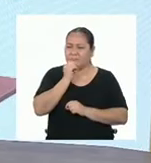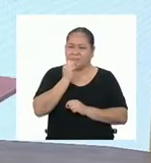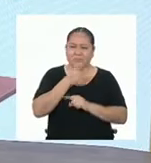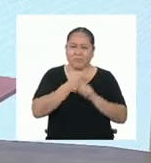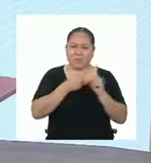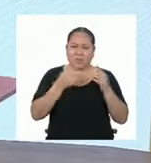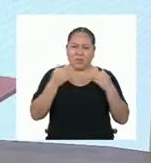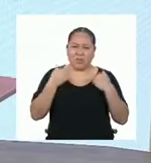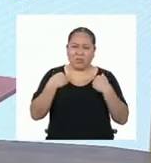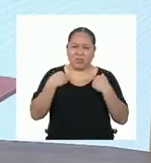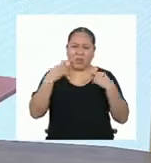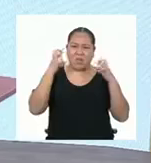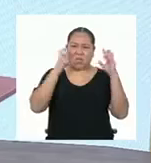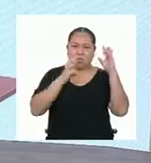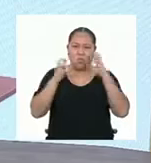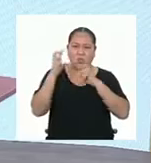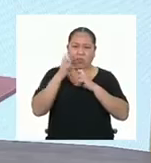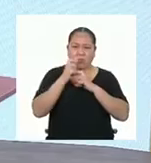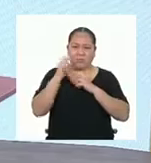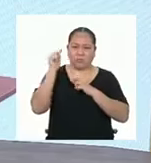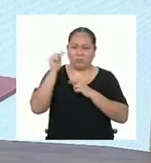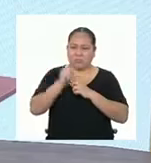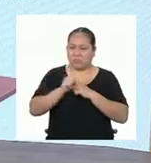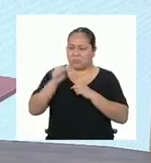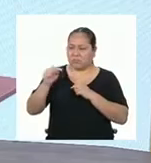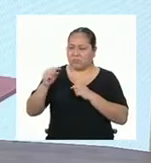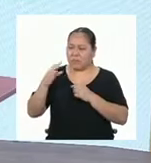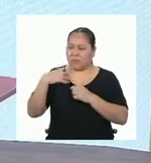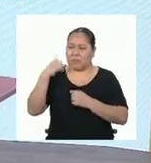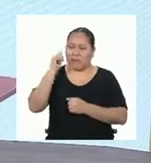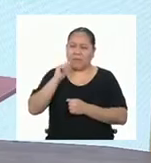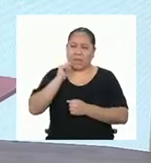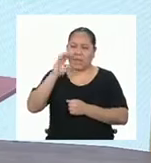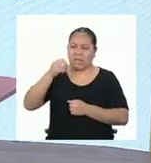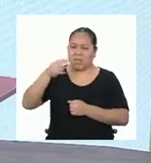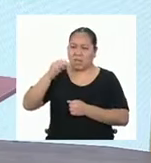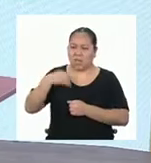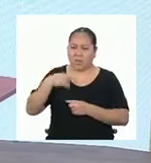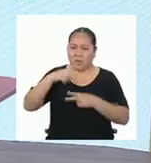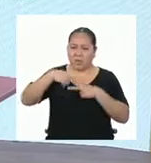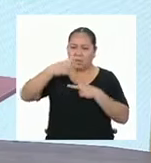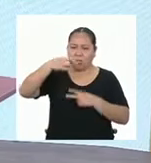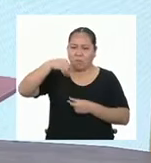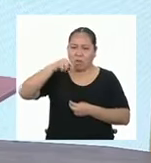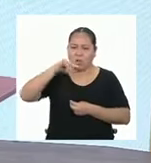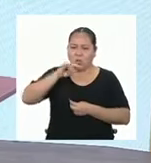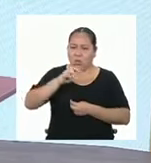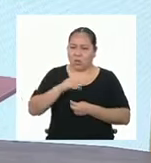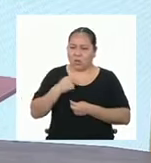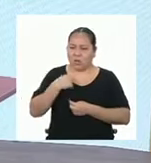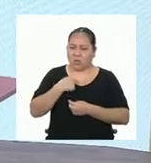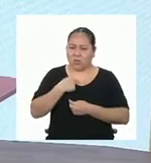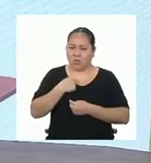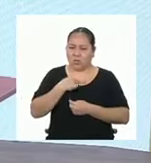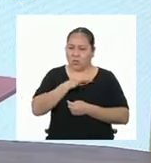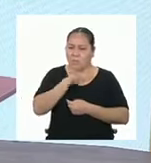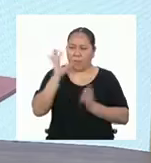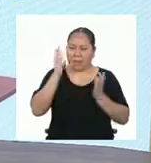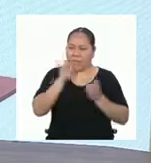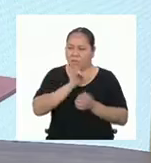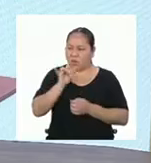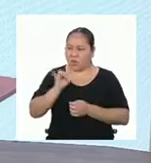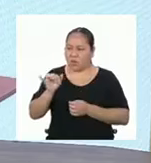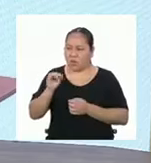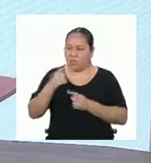una gran duda A simple vista los terrenos que tenemos Mi tía Charo, mi vecino Manuel y yo son iguales Pero, como dices, las